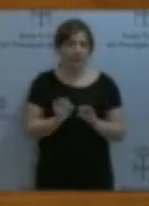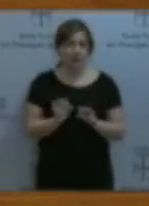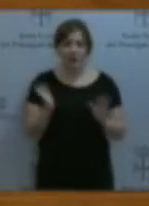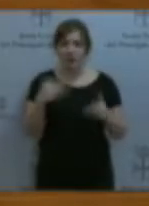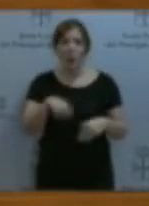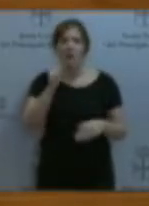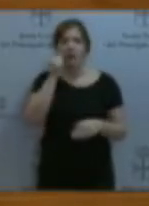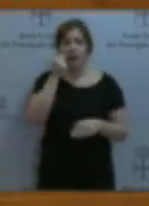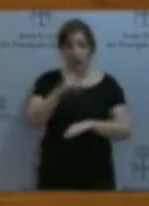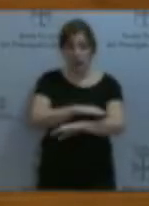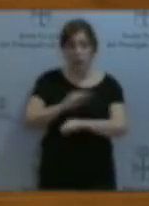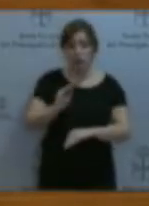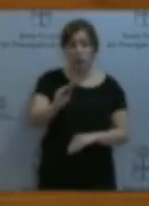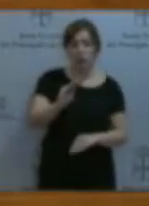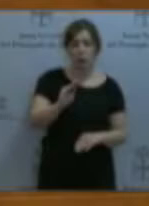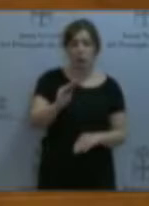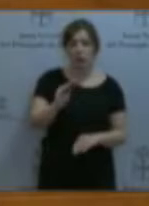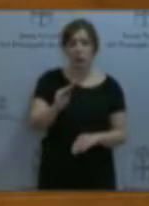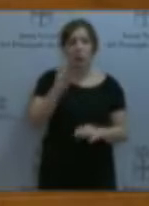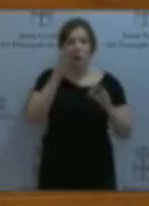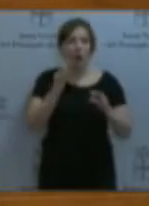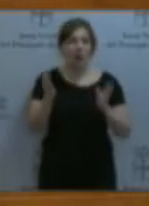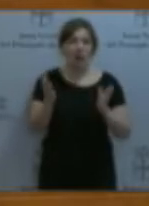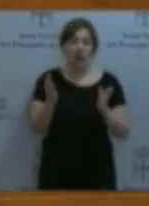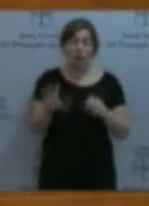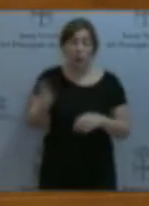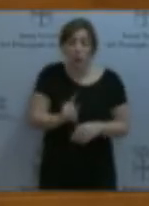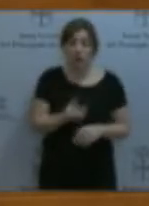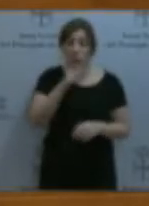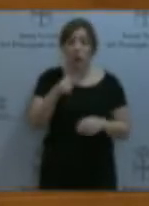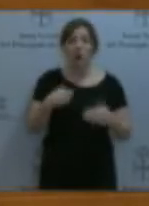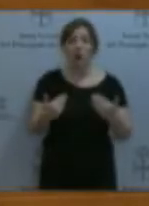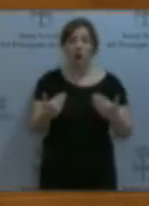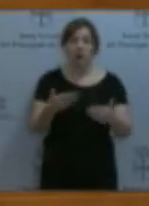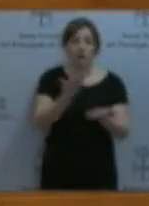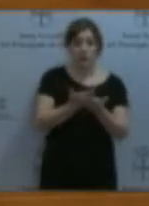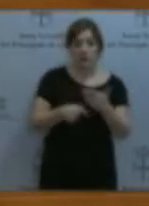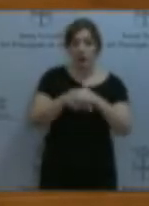Javier Fernández no entiende la prudencia cuando de encomiendas de gestión se trata.